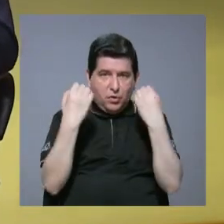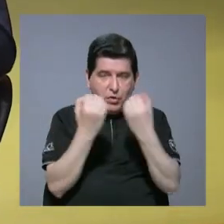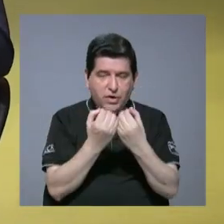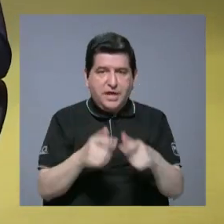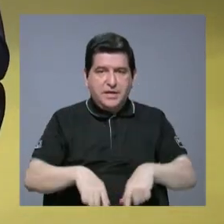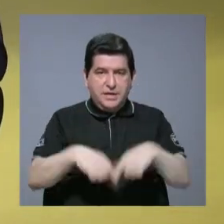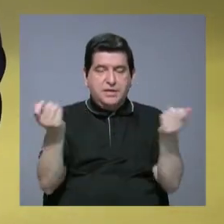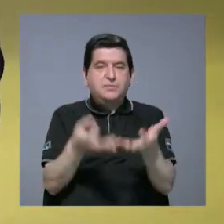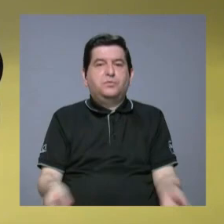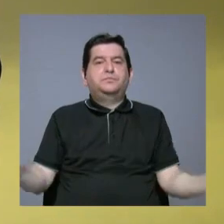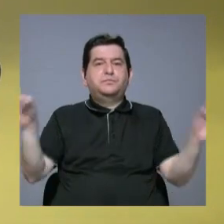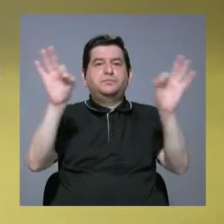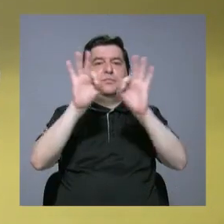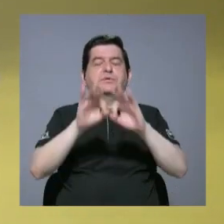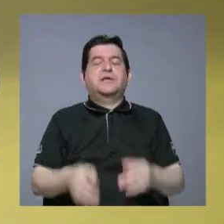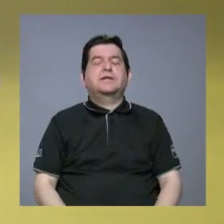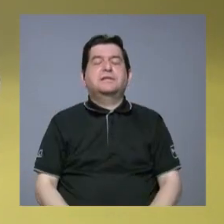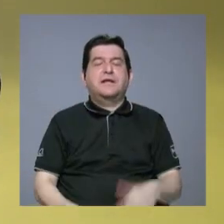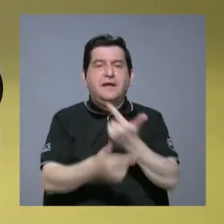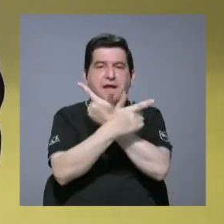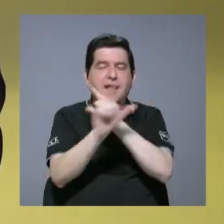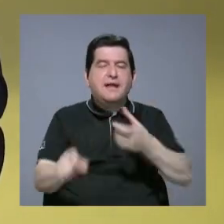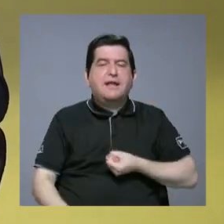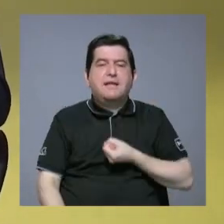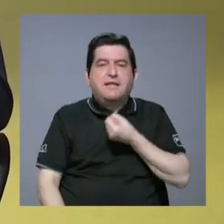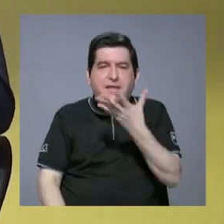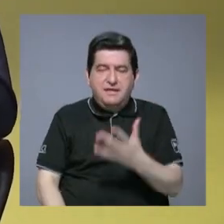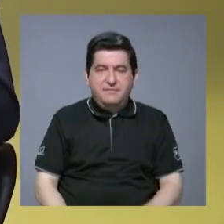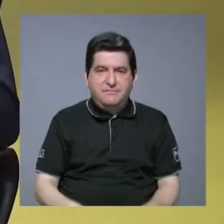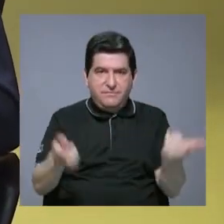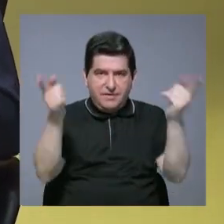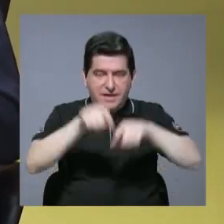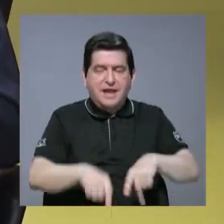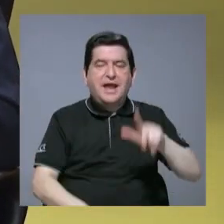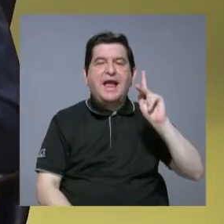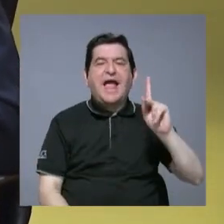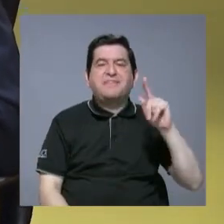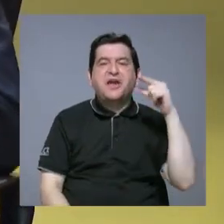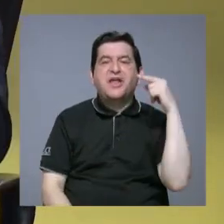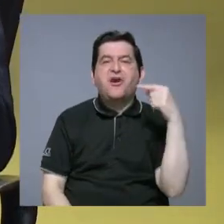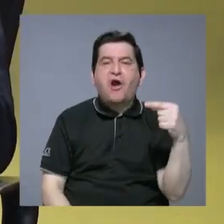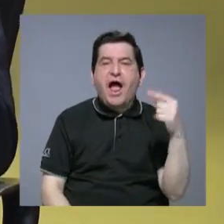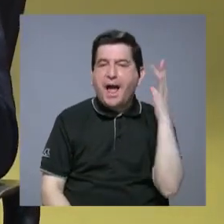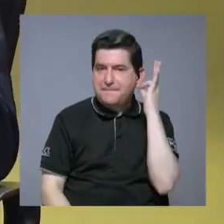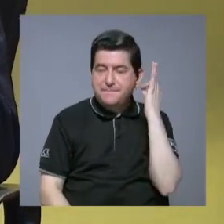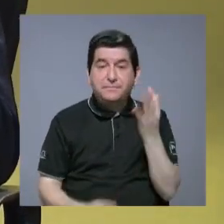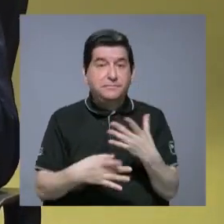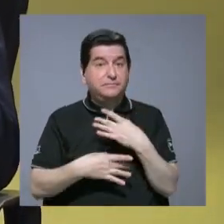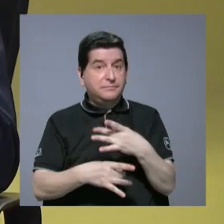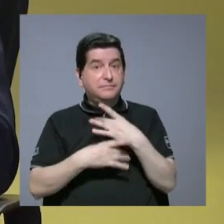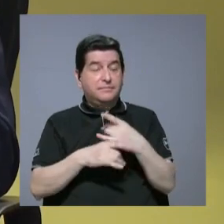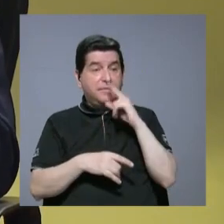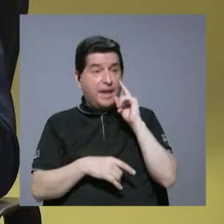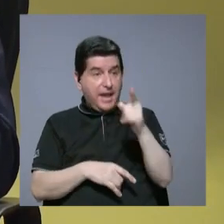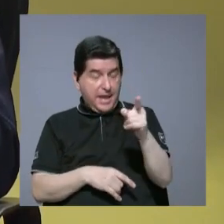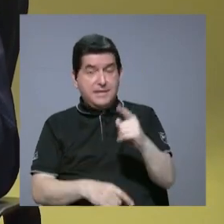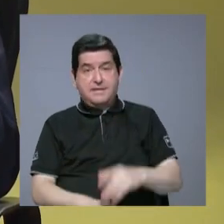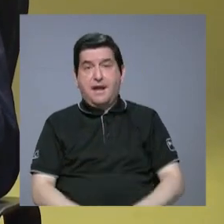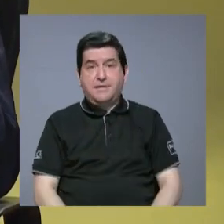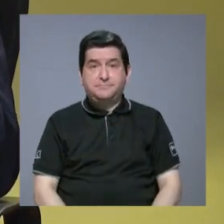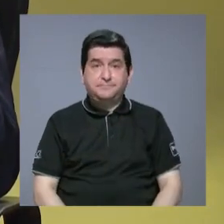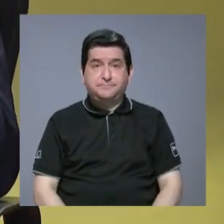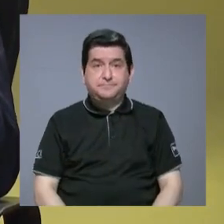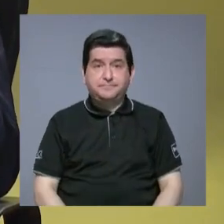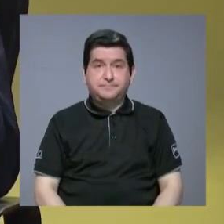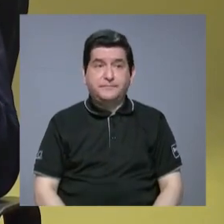son fundamentales para la libertad de expresión. Y en el caso de Katharine Graham es muy interesante porque ella llegó